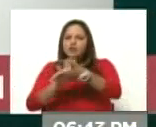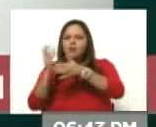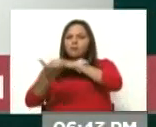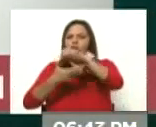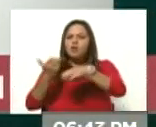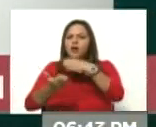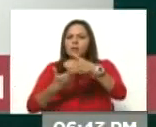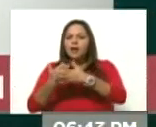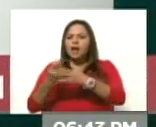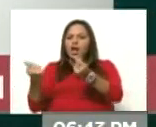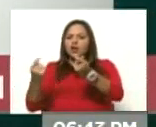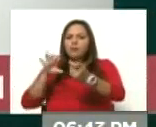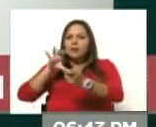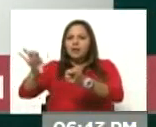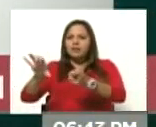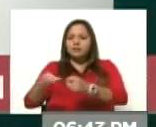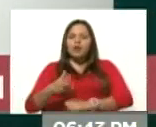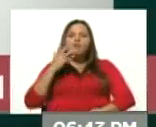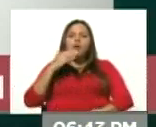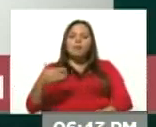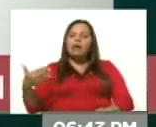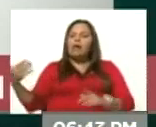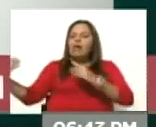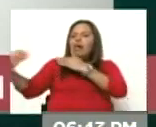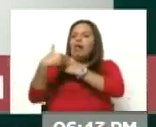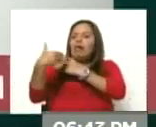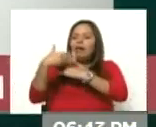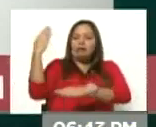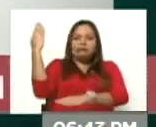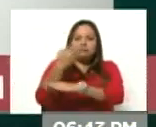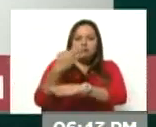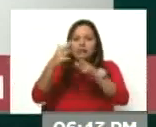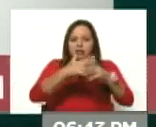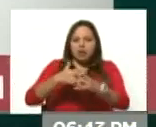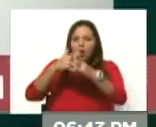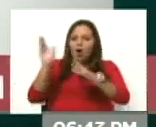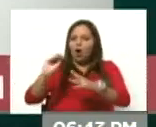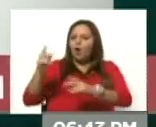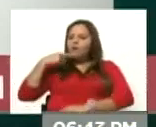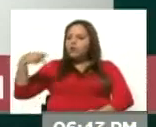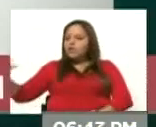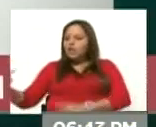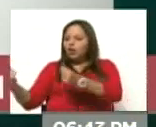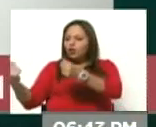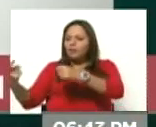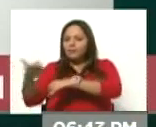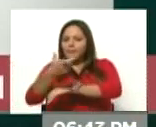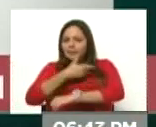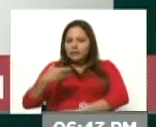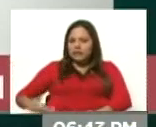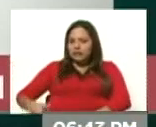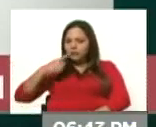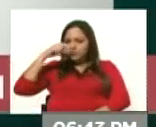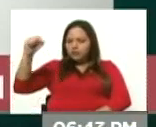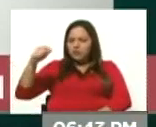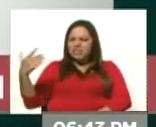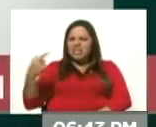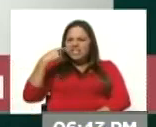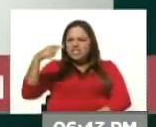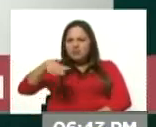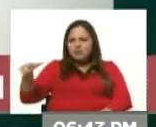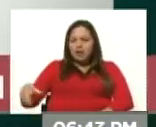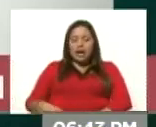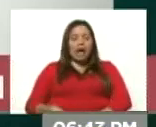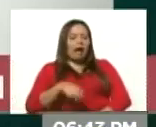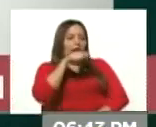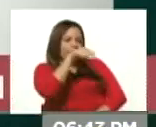las opciones económicas y financieras de eeuu o las políticas económicas del presidente de nicolás maduro que dice la gente aquí por